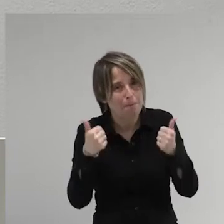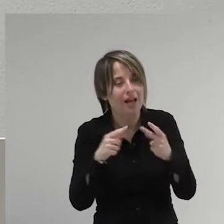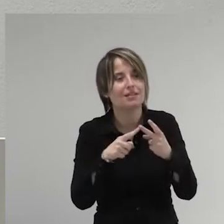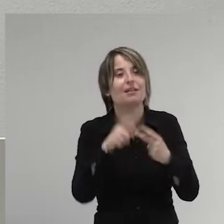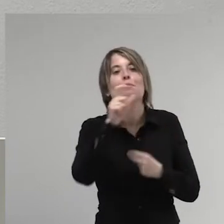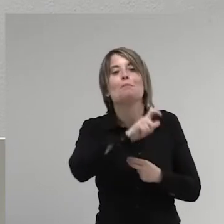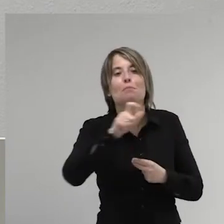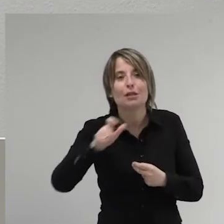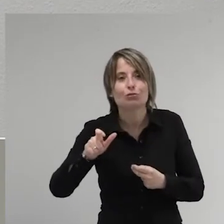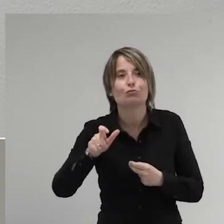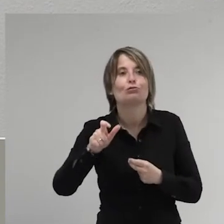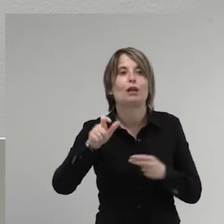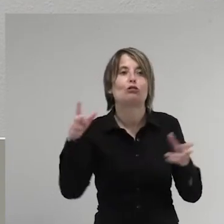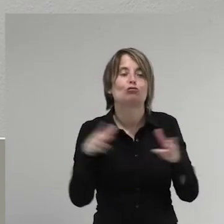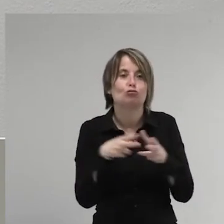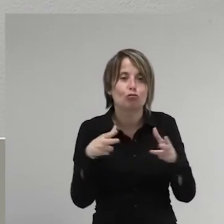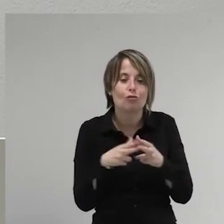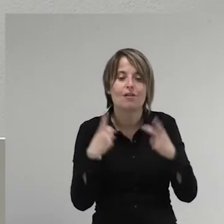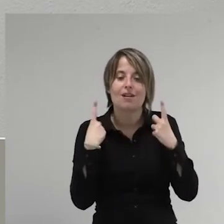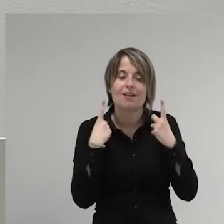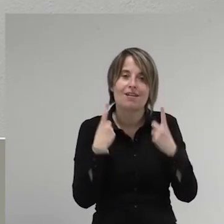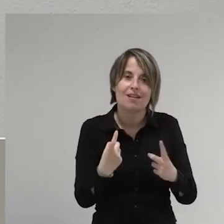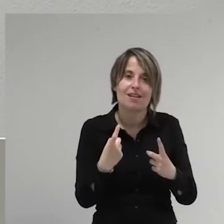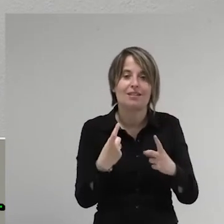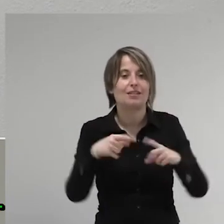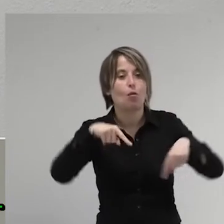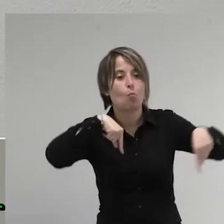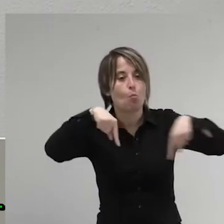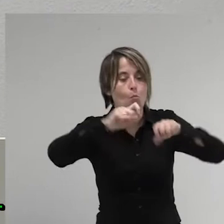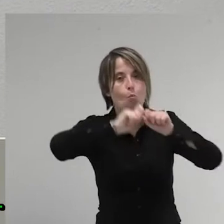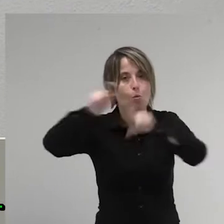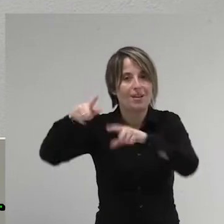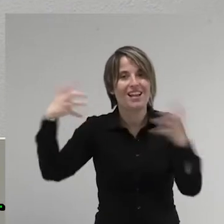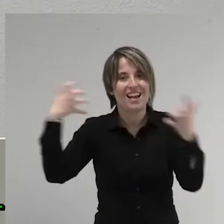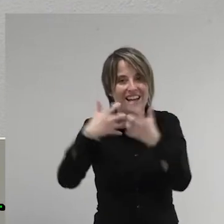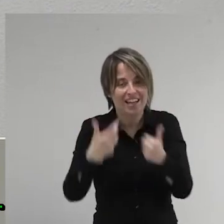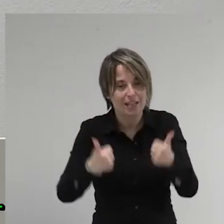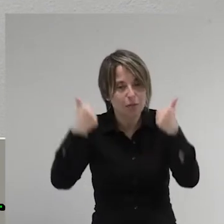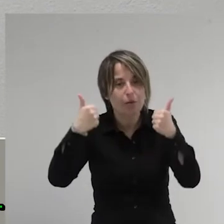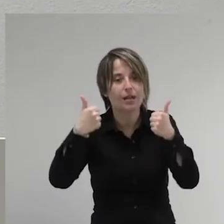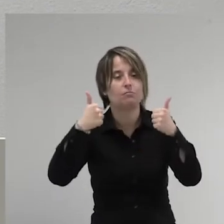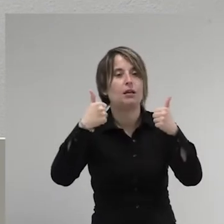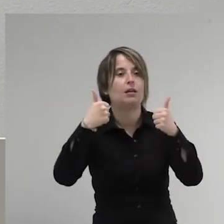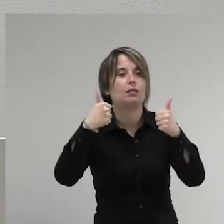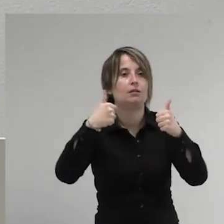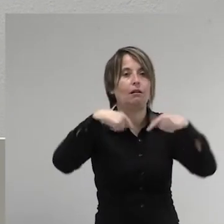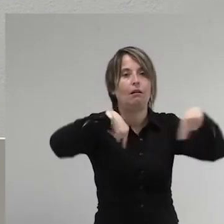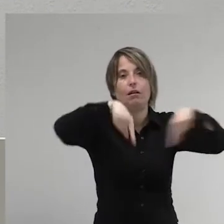población en necesidad de moverse, más guerras, más movilidad forzada.